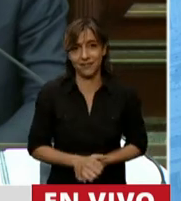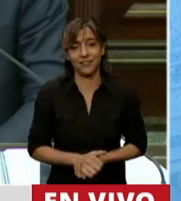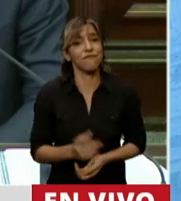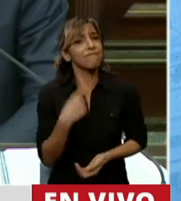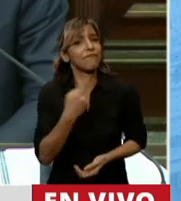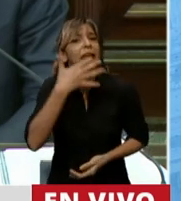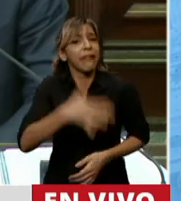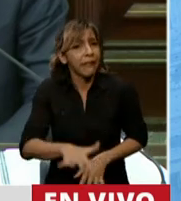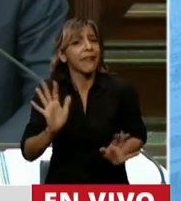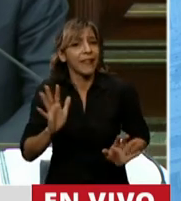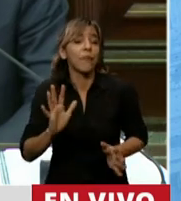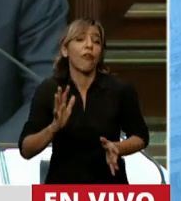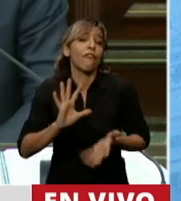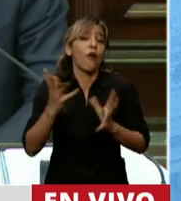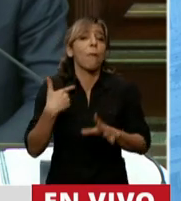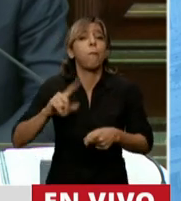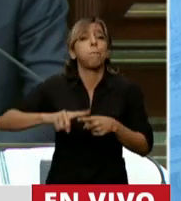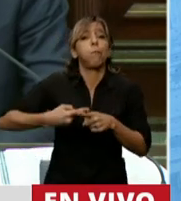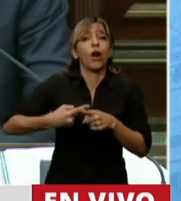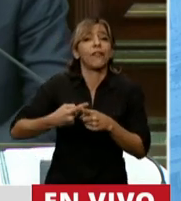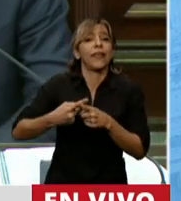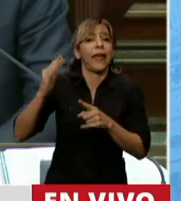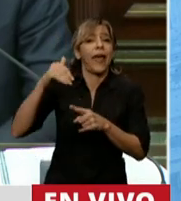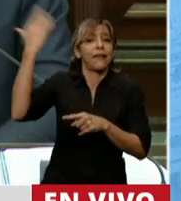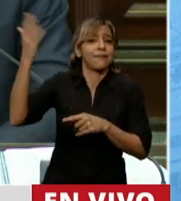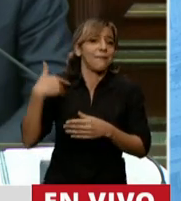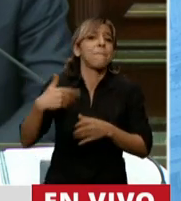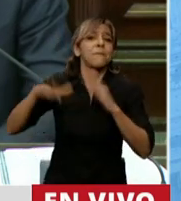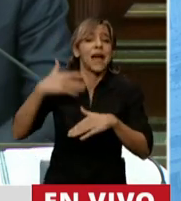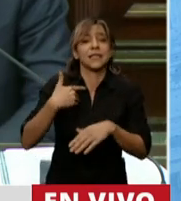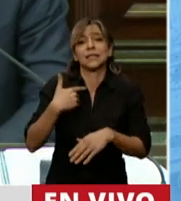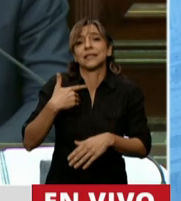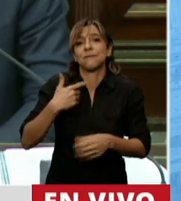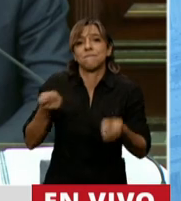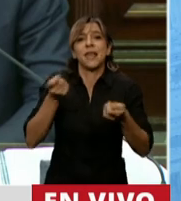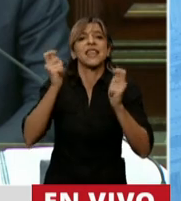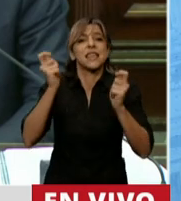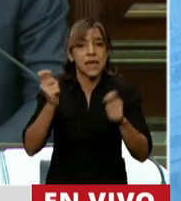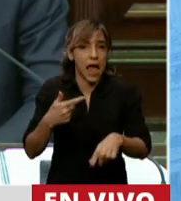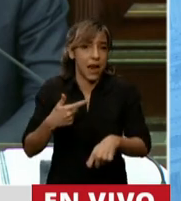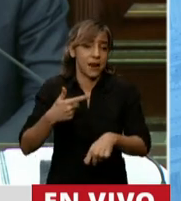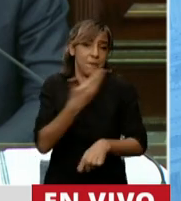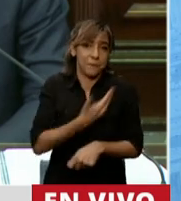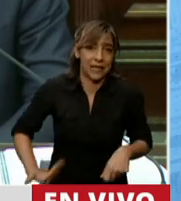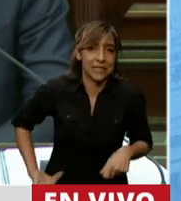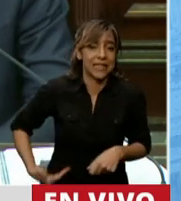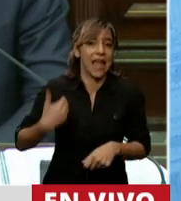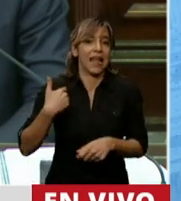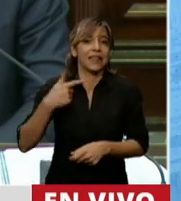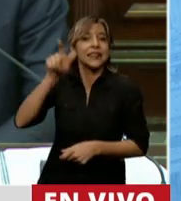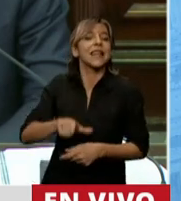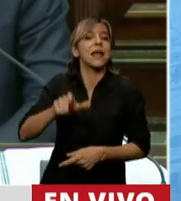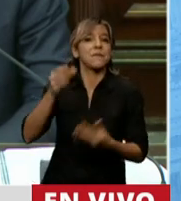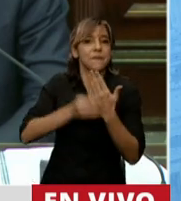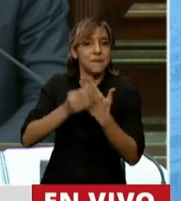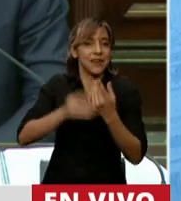política exterior de la nación la maneja el gobierno nacional, el presidente, la cancillería, pero sí queremos ser escuchados y